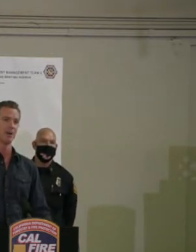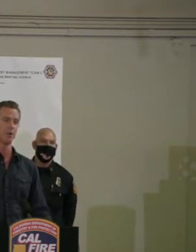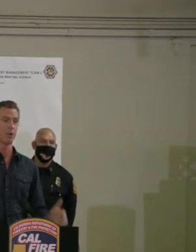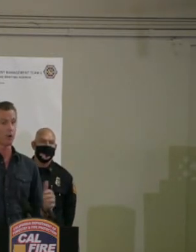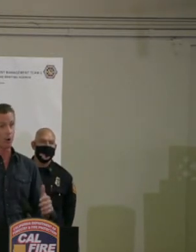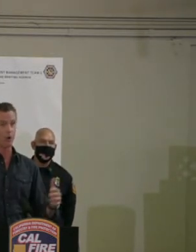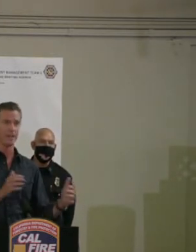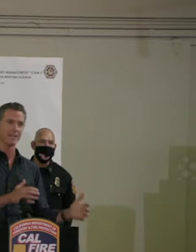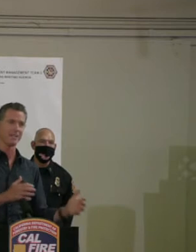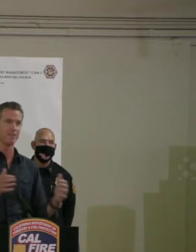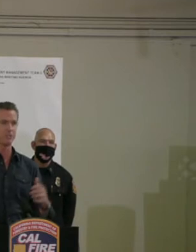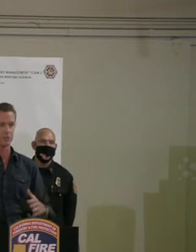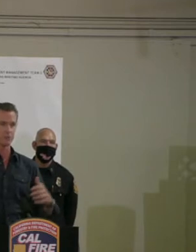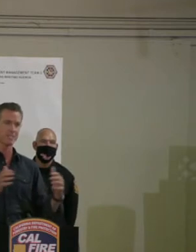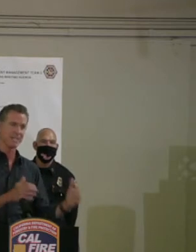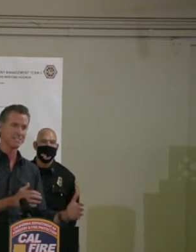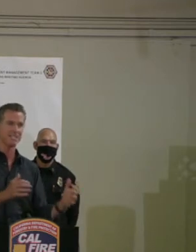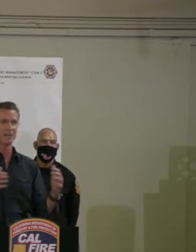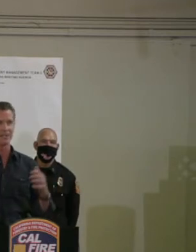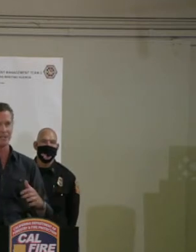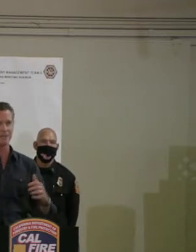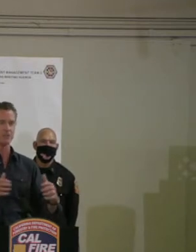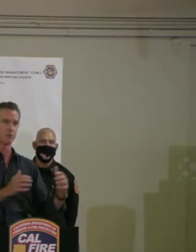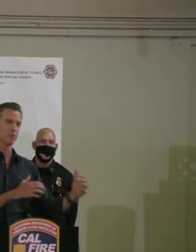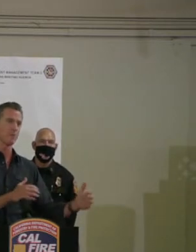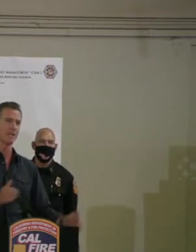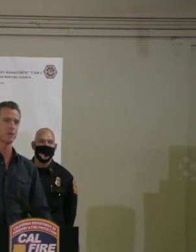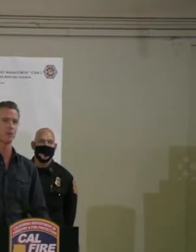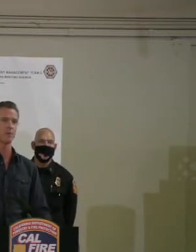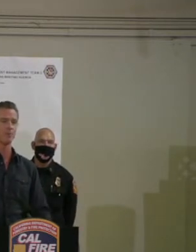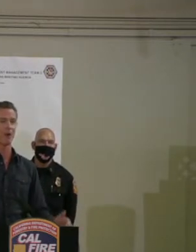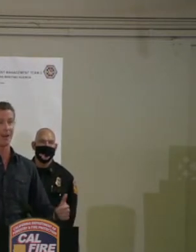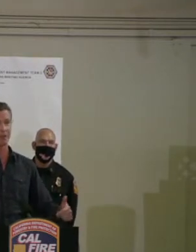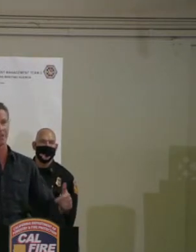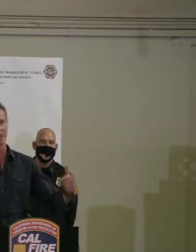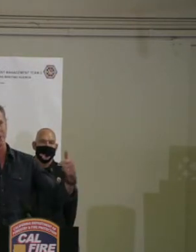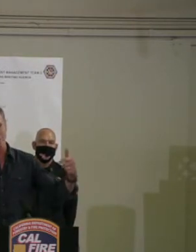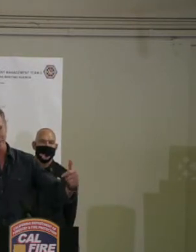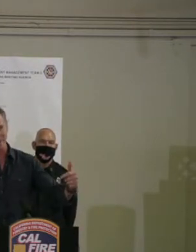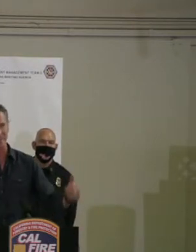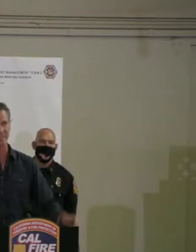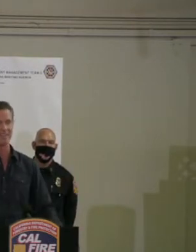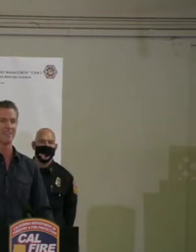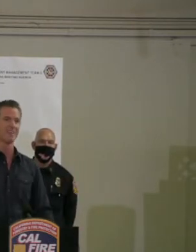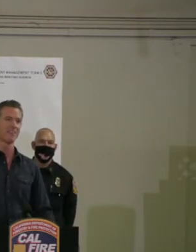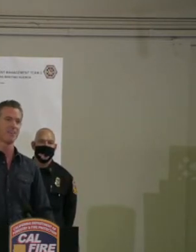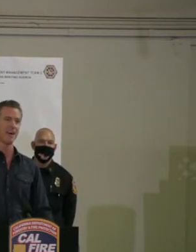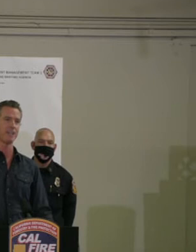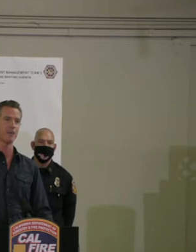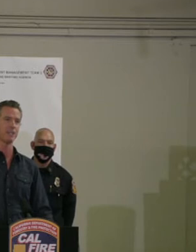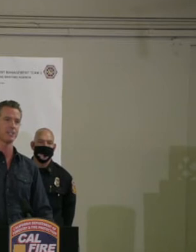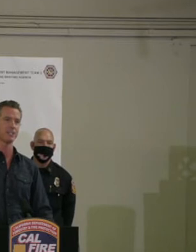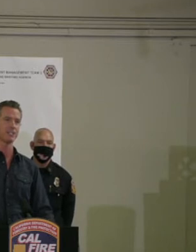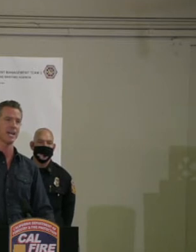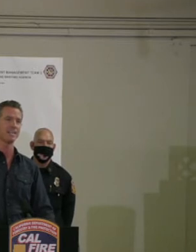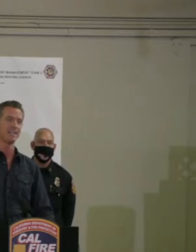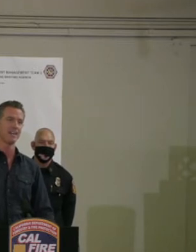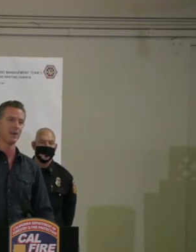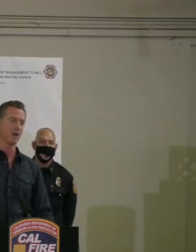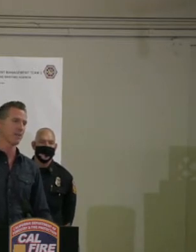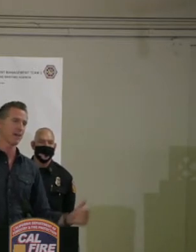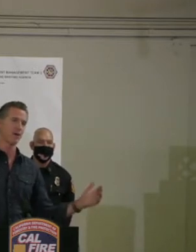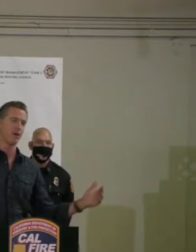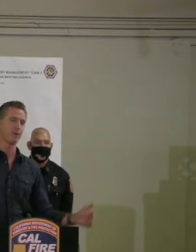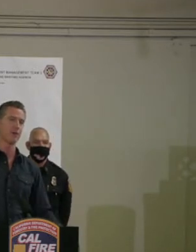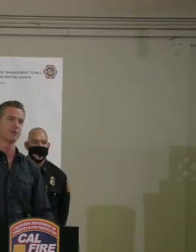tuvieron que evacuar particularmente con este ambiente de kobe 19 estamos probando a la gente asegurándonos de que están sanos cuando los